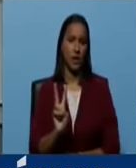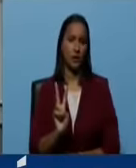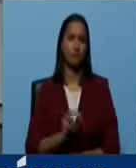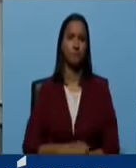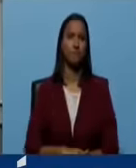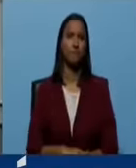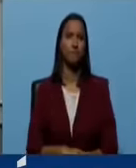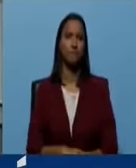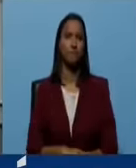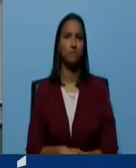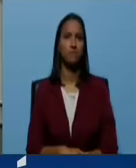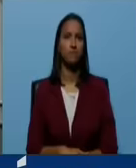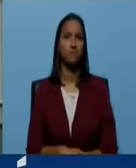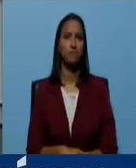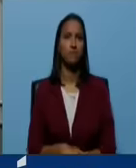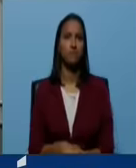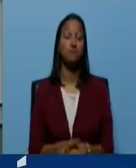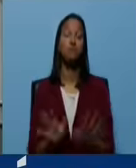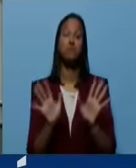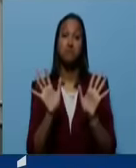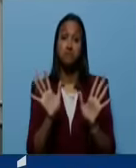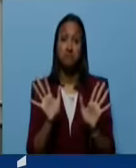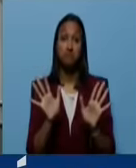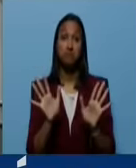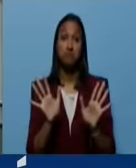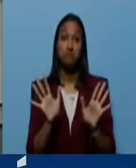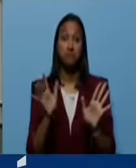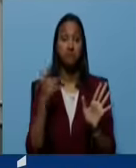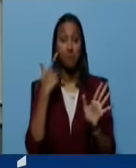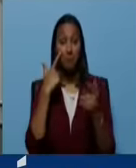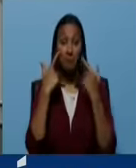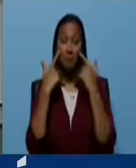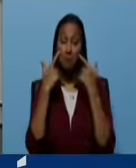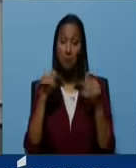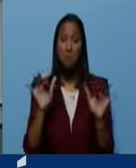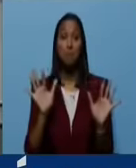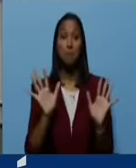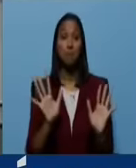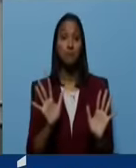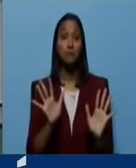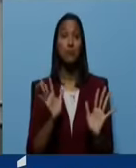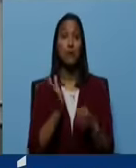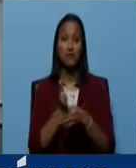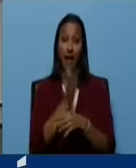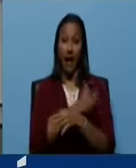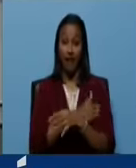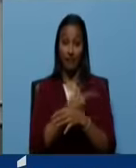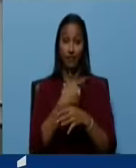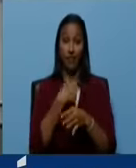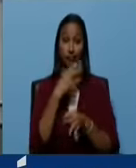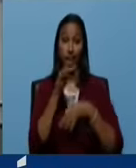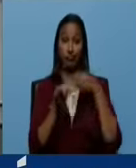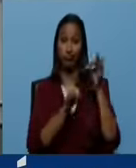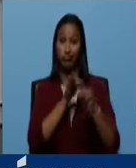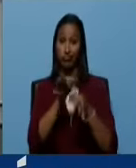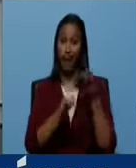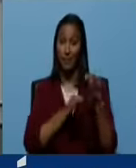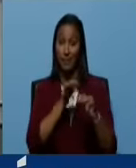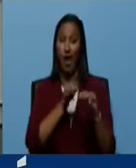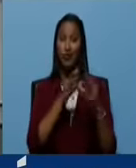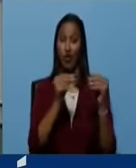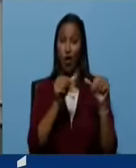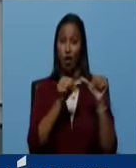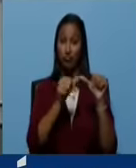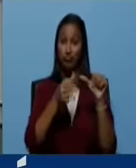a pesar de todo lo anteriormente citado y explicado, no